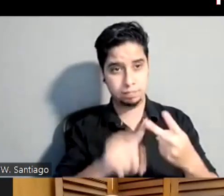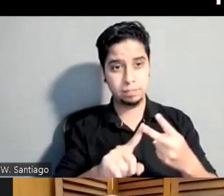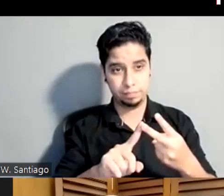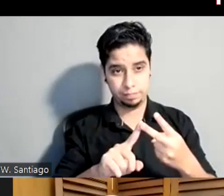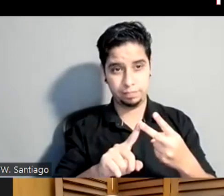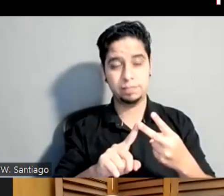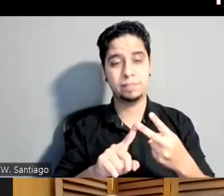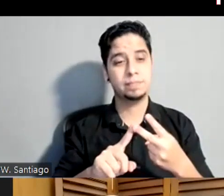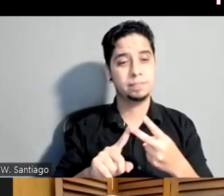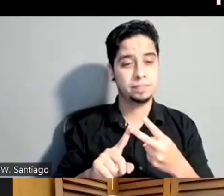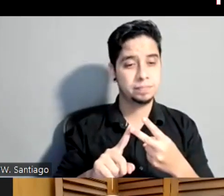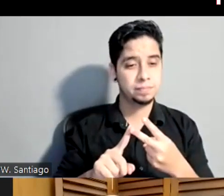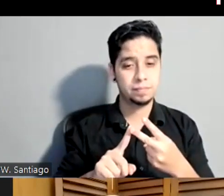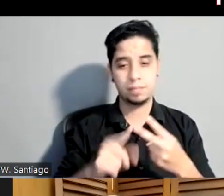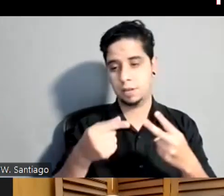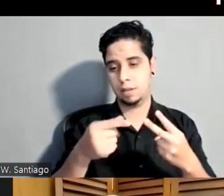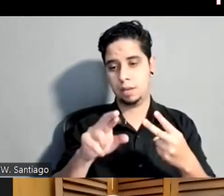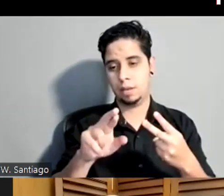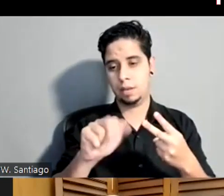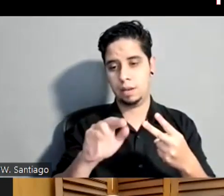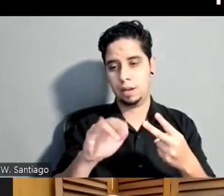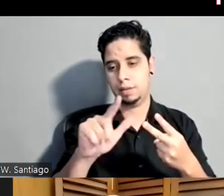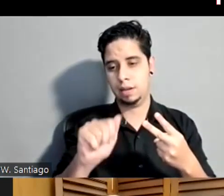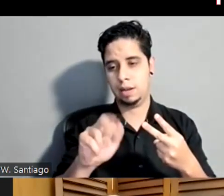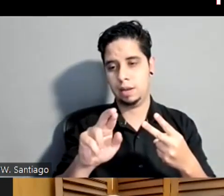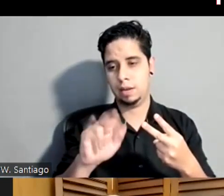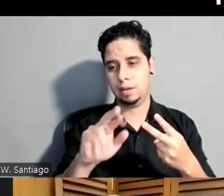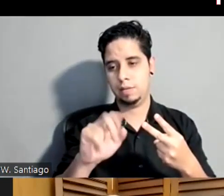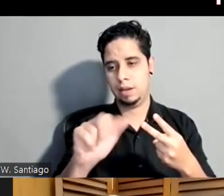Ahí va, ok. Graciela Rivera.